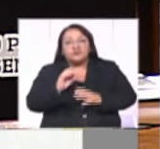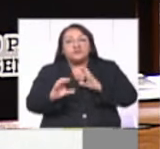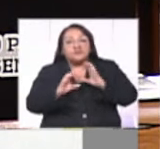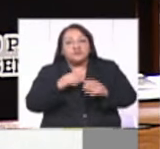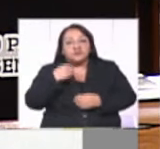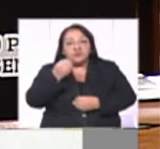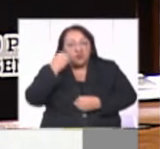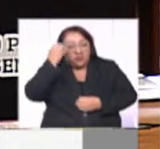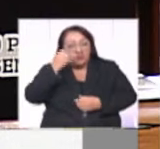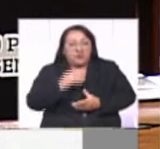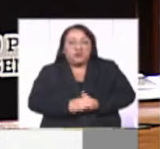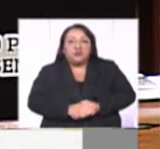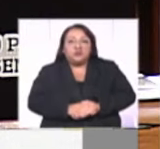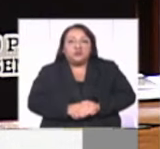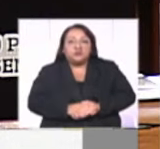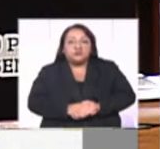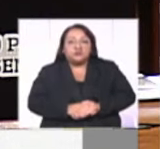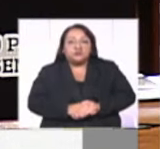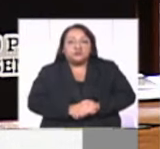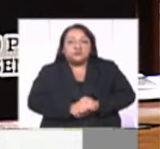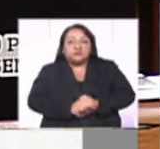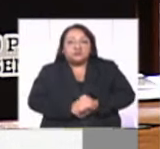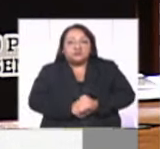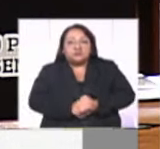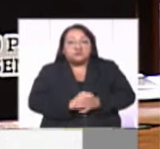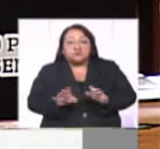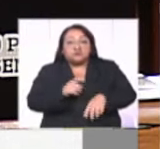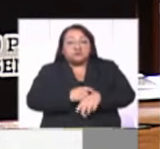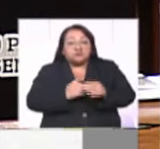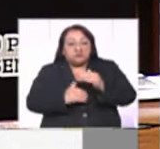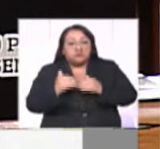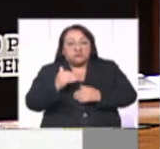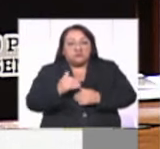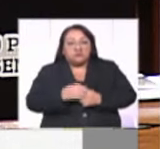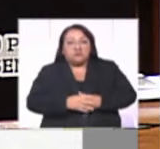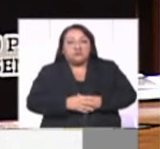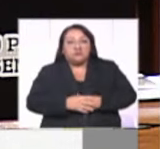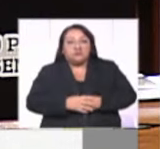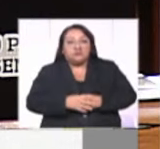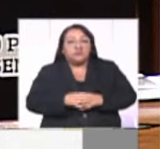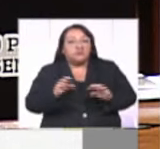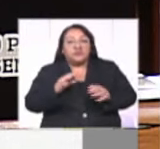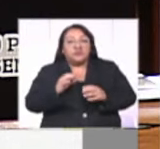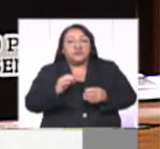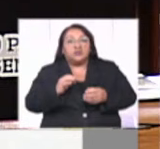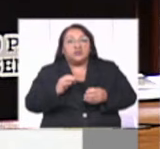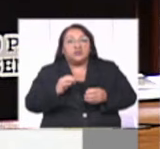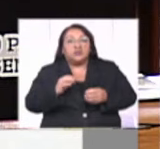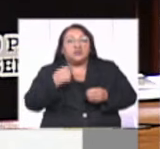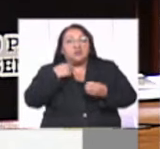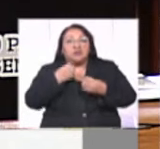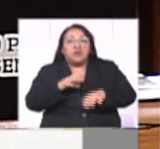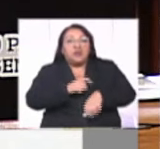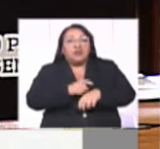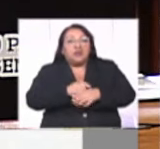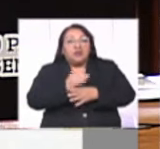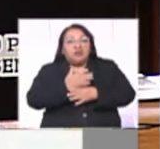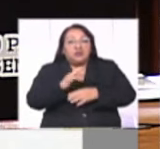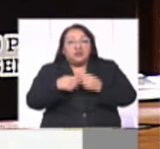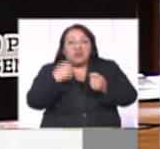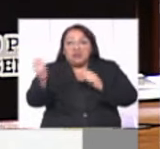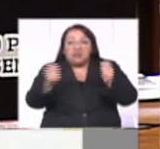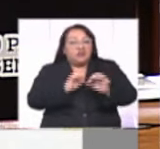para poder intervenir sin interrupciones, sin tiempo adicional y sin cederse el tiempo entre ellos.